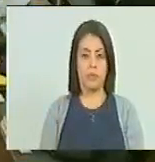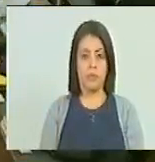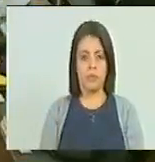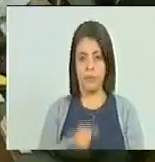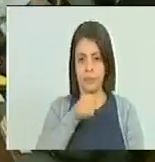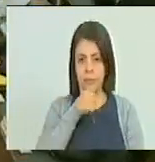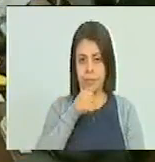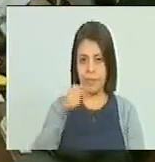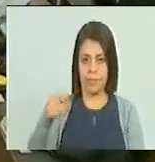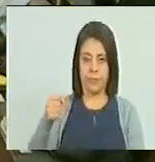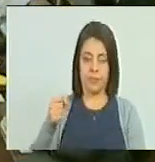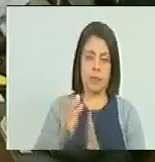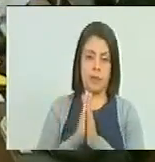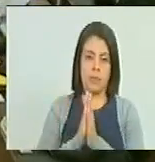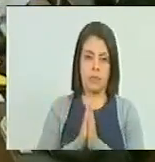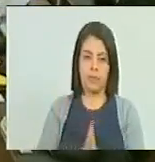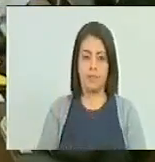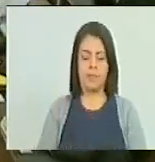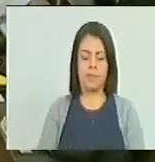Micrófono para la diputada, por favor.